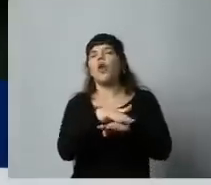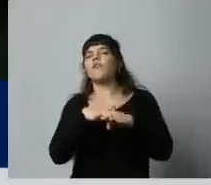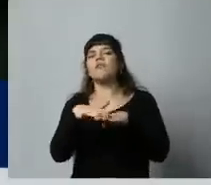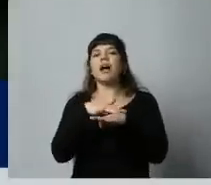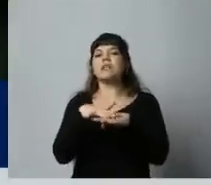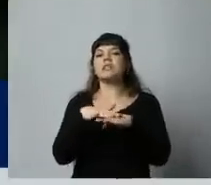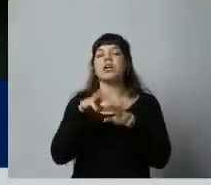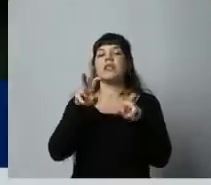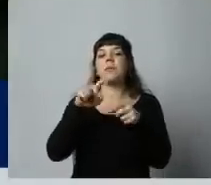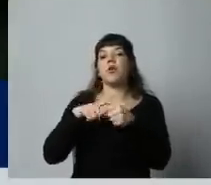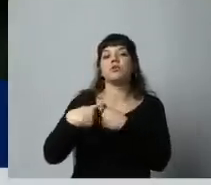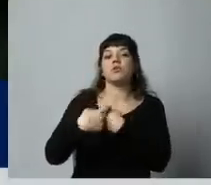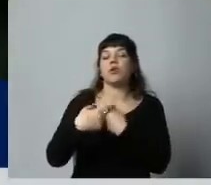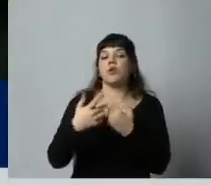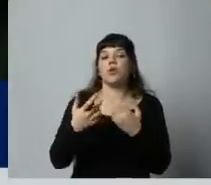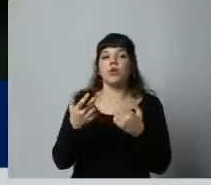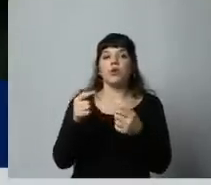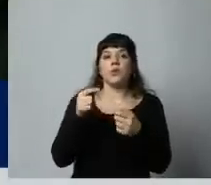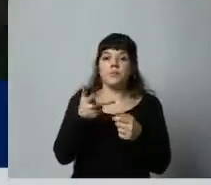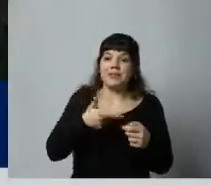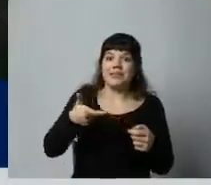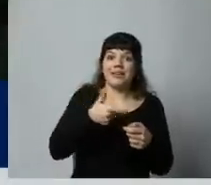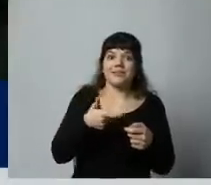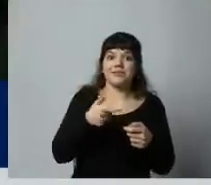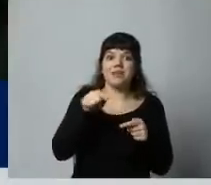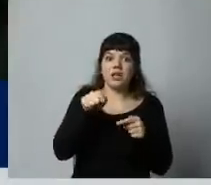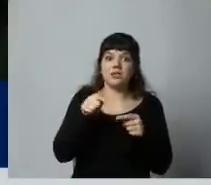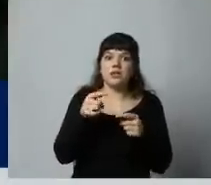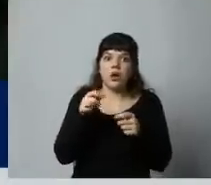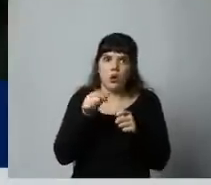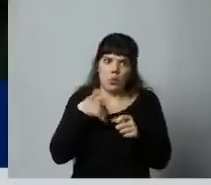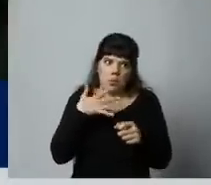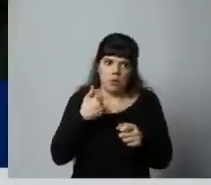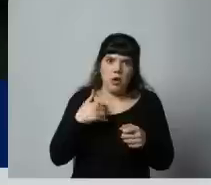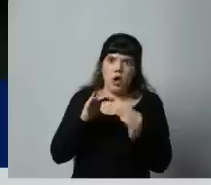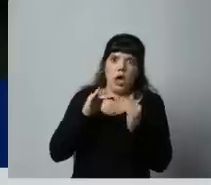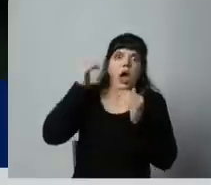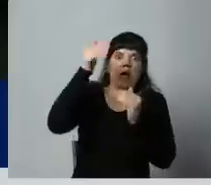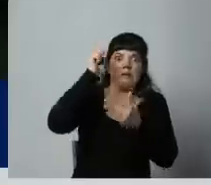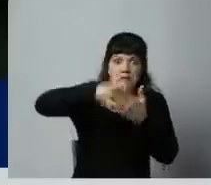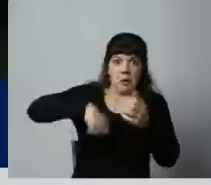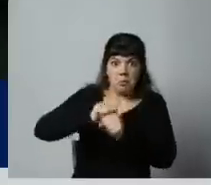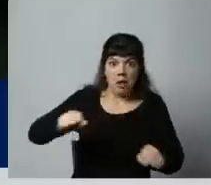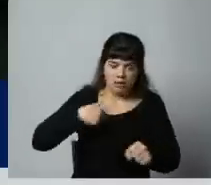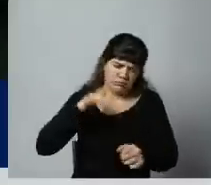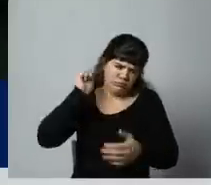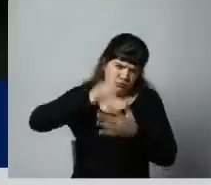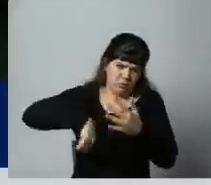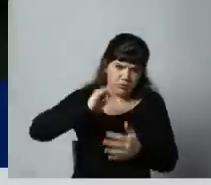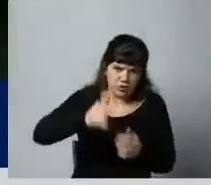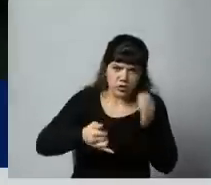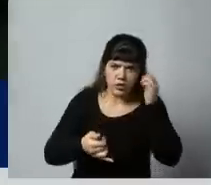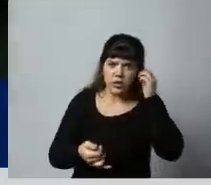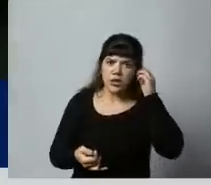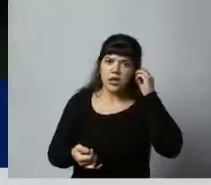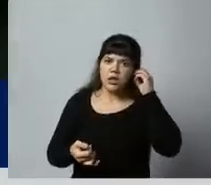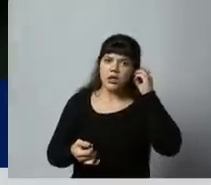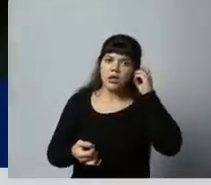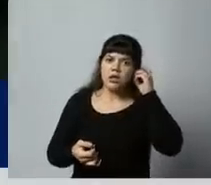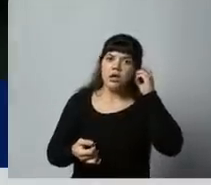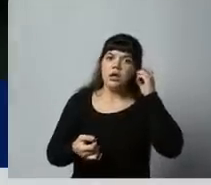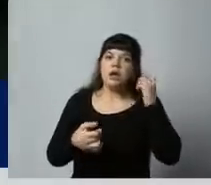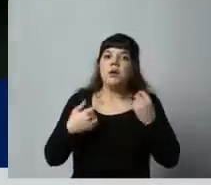del Consejo superior tripartido se pudiera firmar por arriba Obviamente que nosotros firmamos por arriba ahora sepan ustedes este